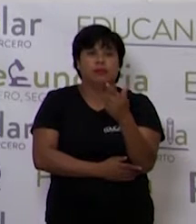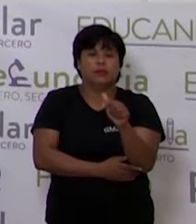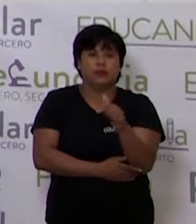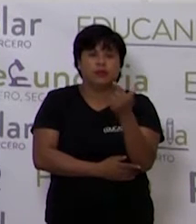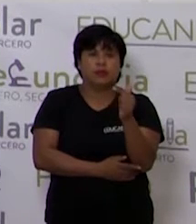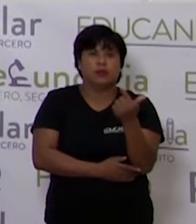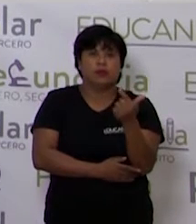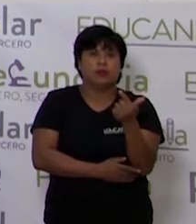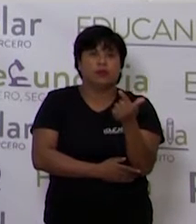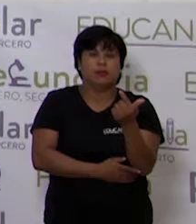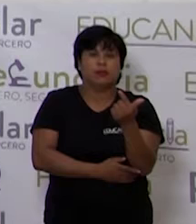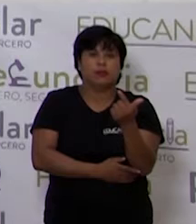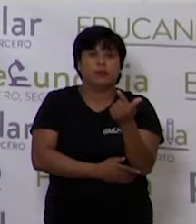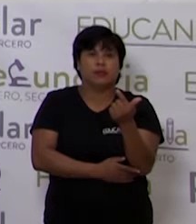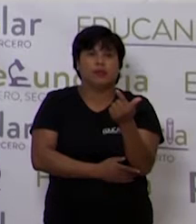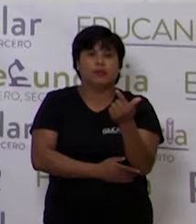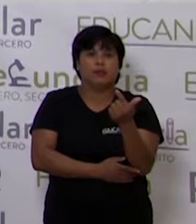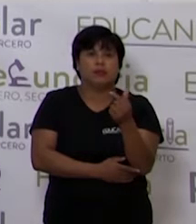12,